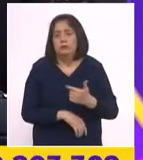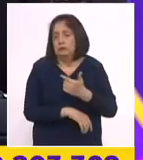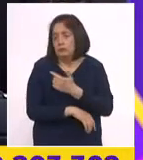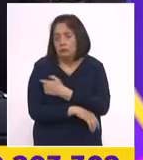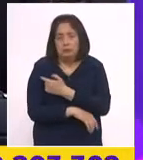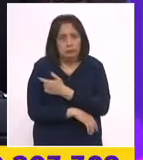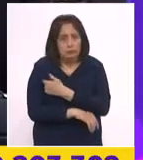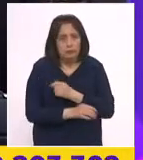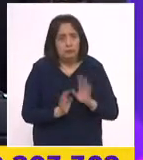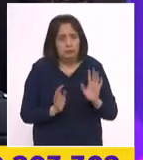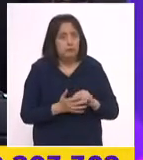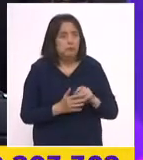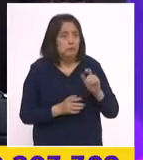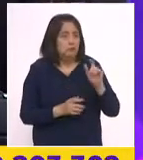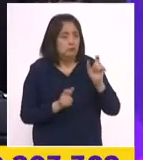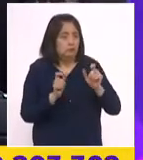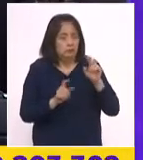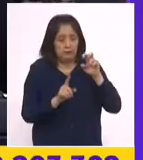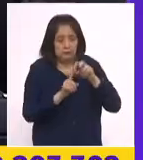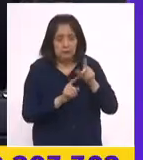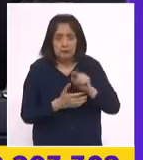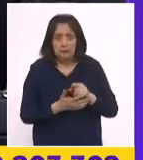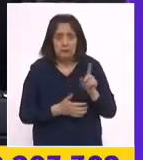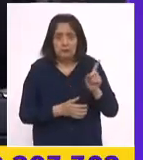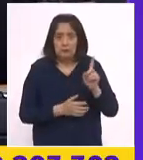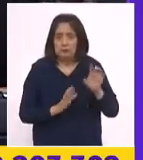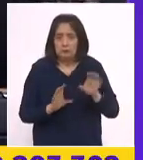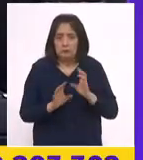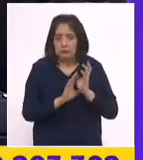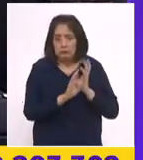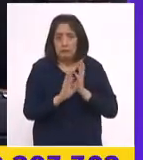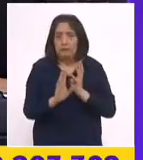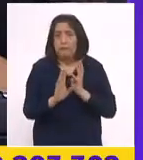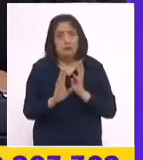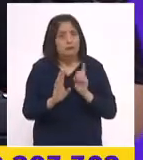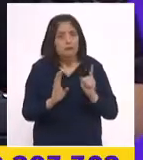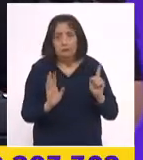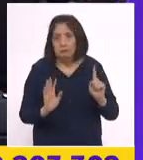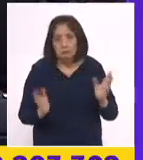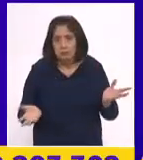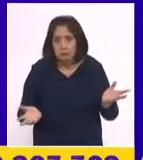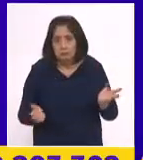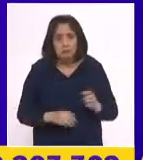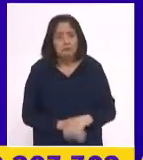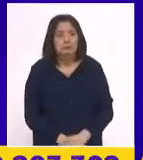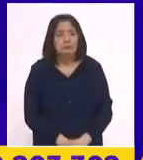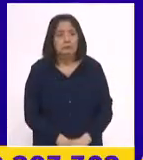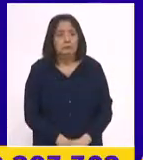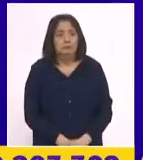de refuerzo. Los testigos señalan que la autoridad no realizó la fila correspondiente.